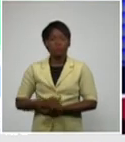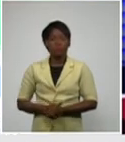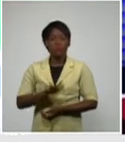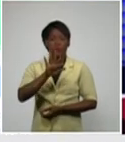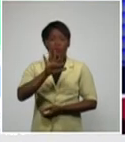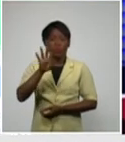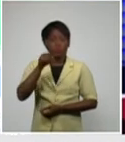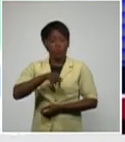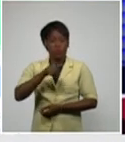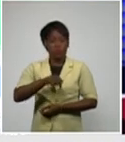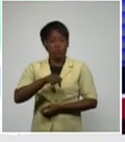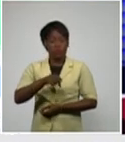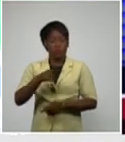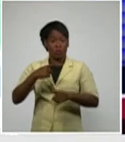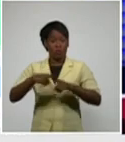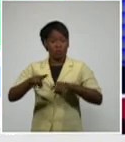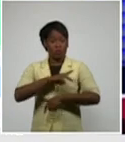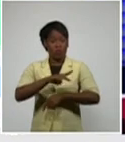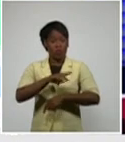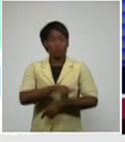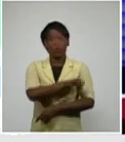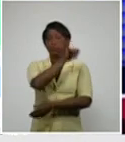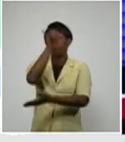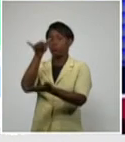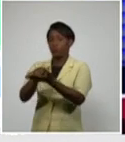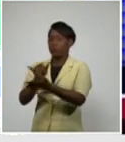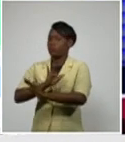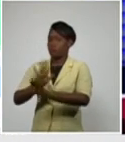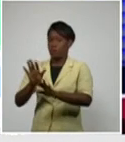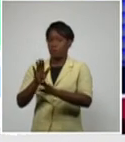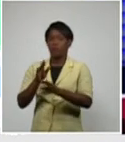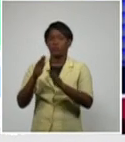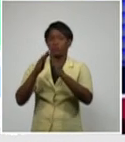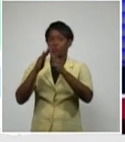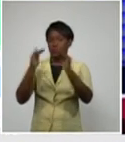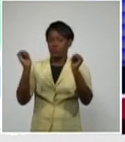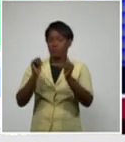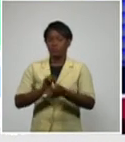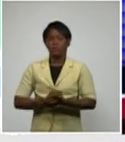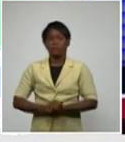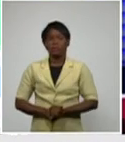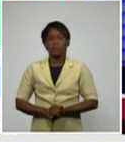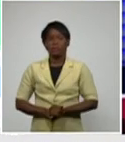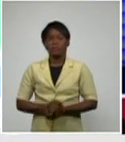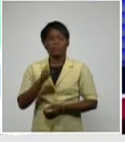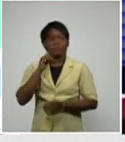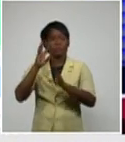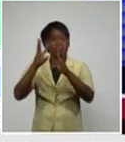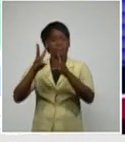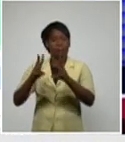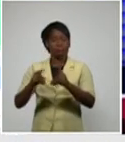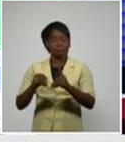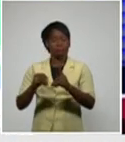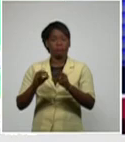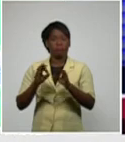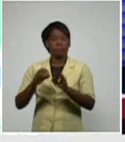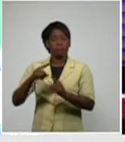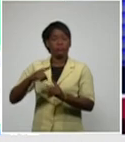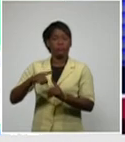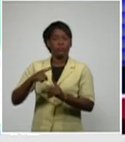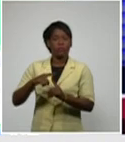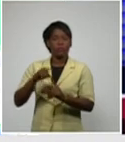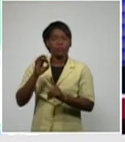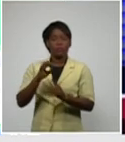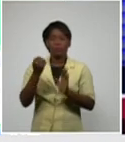países después de diagnosticados, una cifra de alta superior al número de